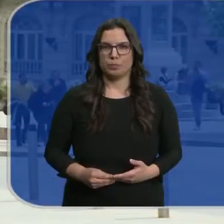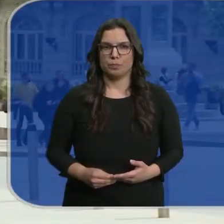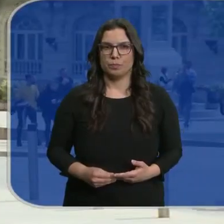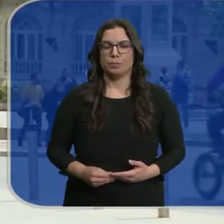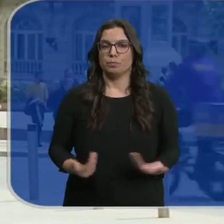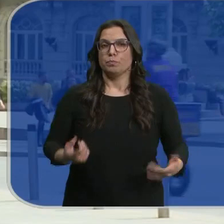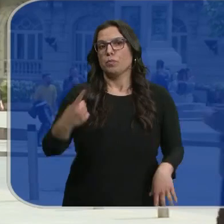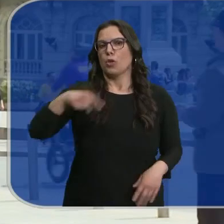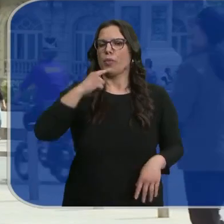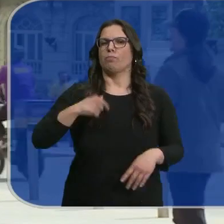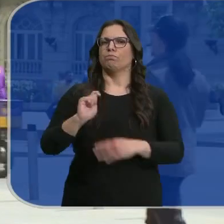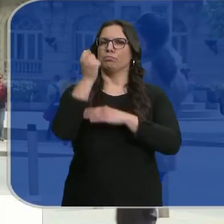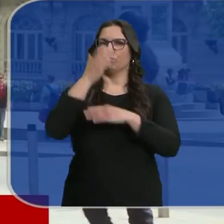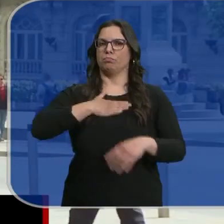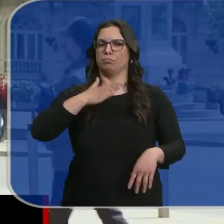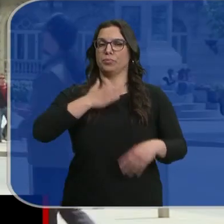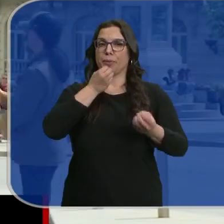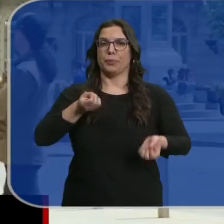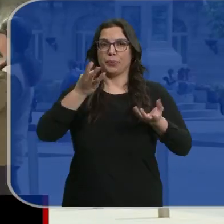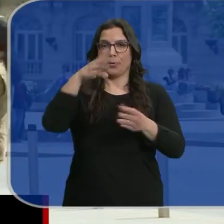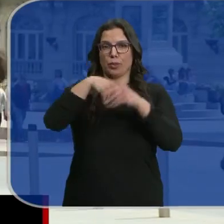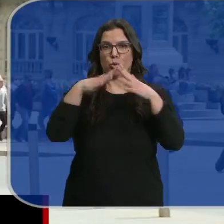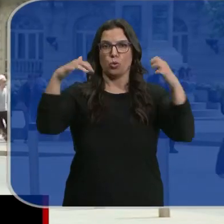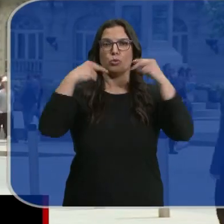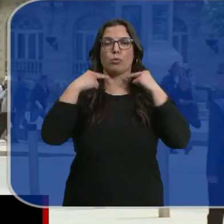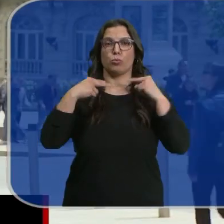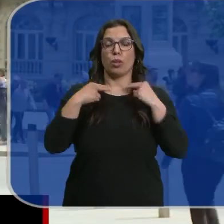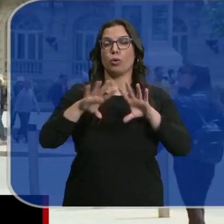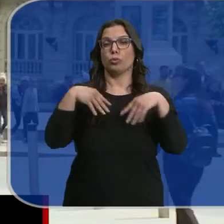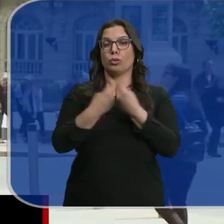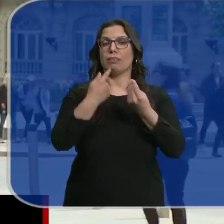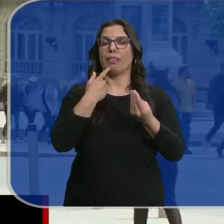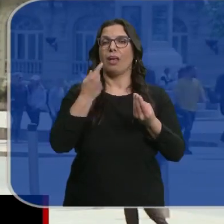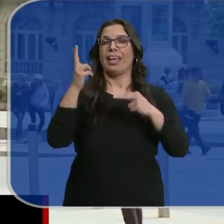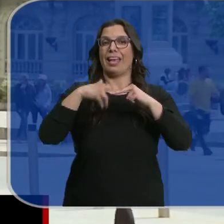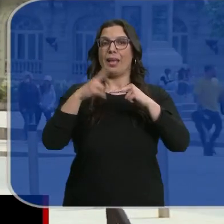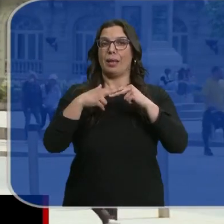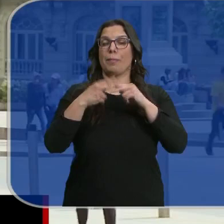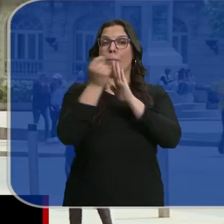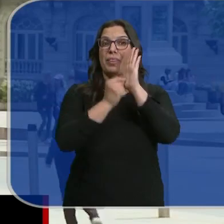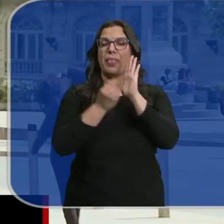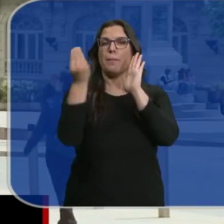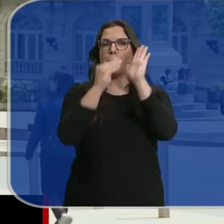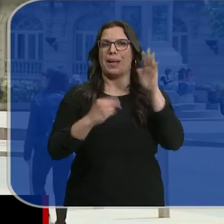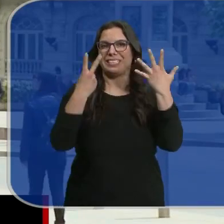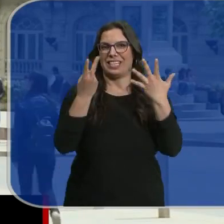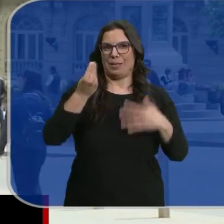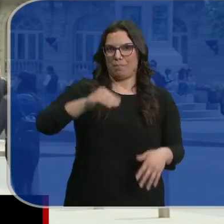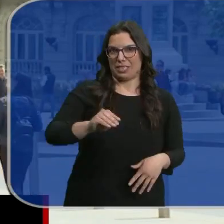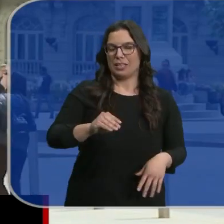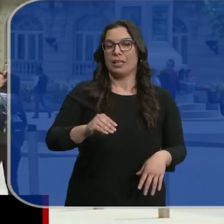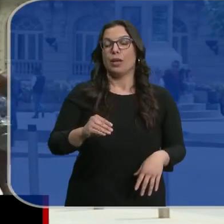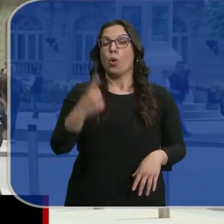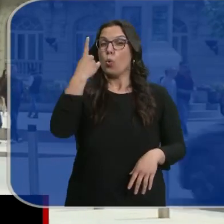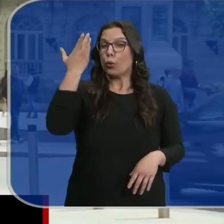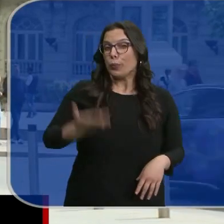Sí, ellos se lo toman como una victoria, así lo han expresado hoy en el Congreso de los Diputados. En total incorporan hasta siete nuevas medidas en la ley de vivienda, pero una